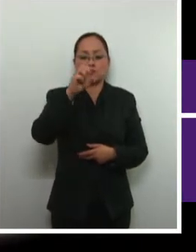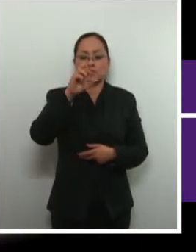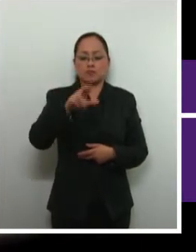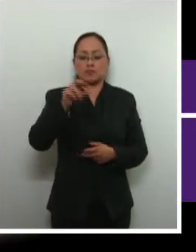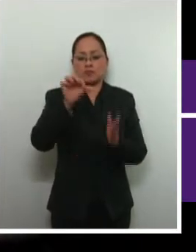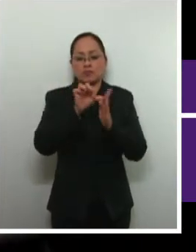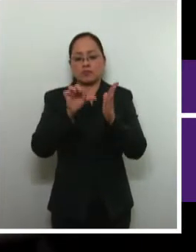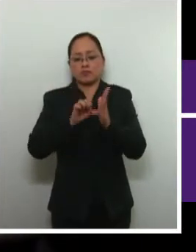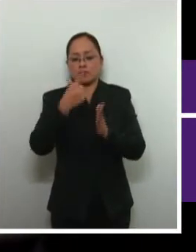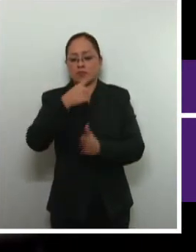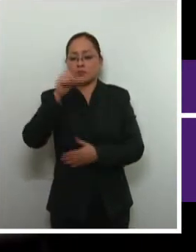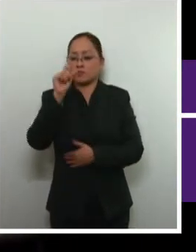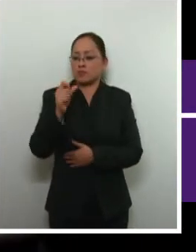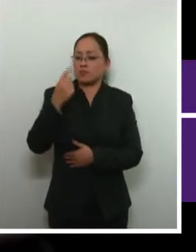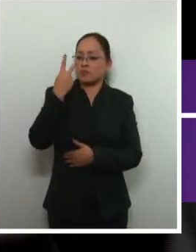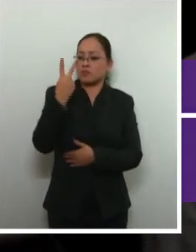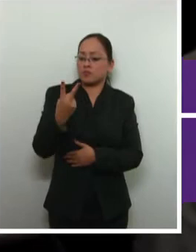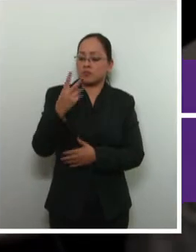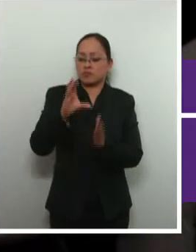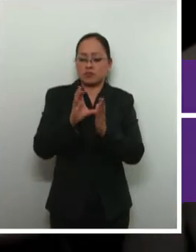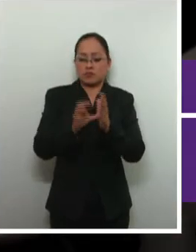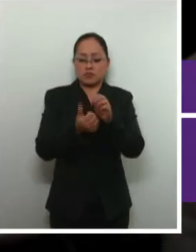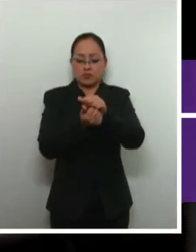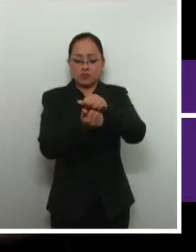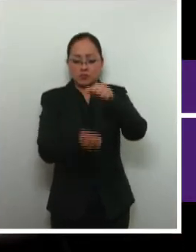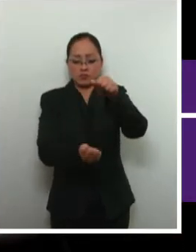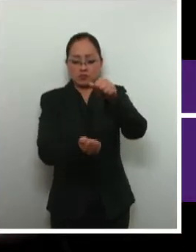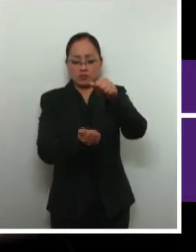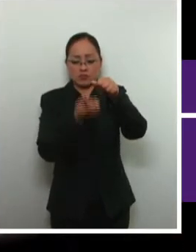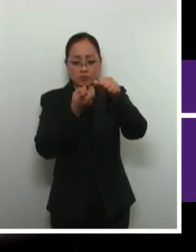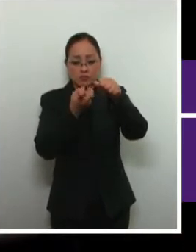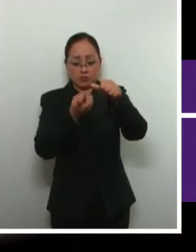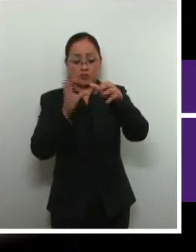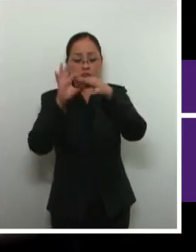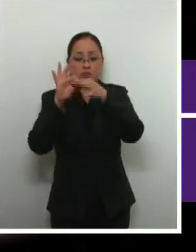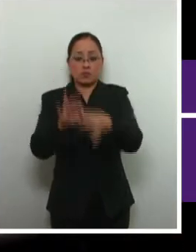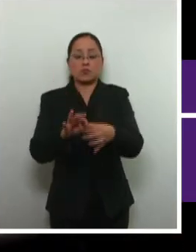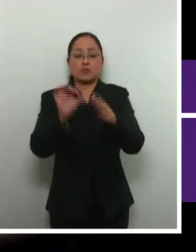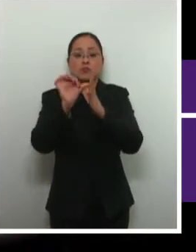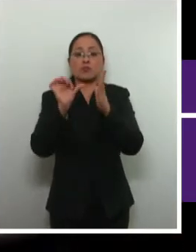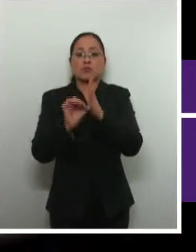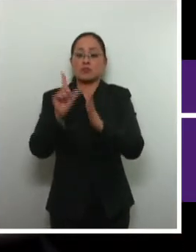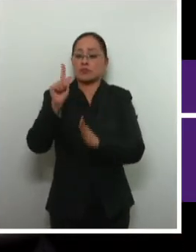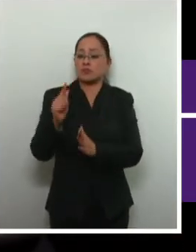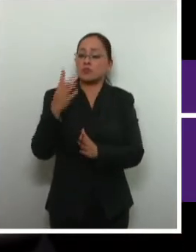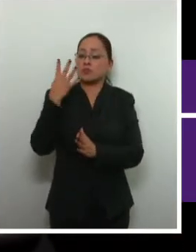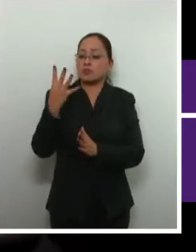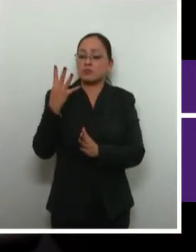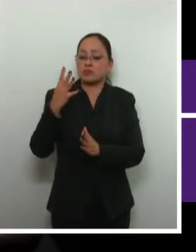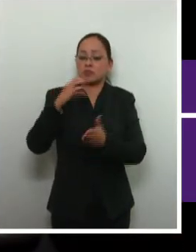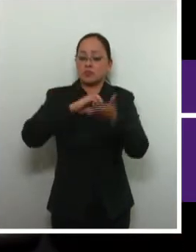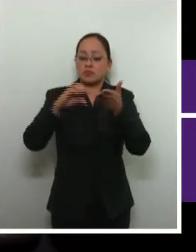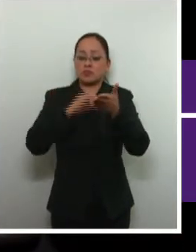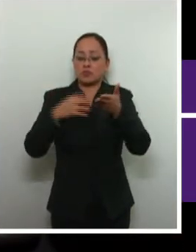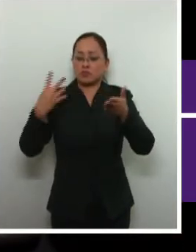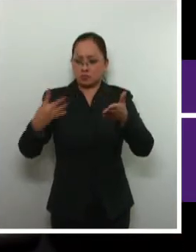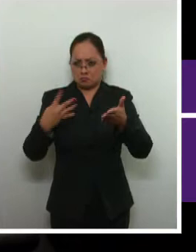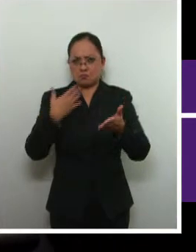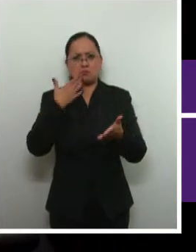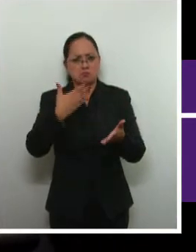artículo 122 de la Constitución y al artículo 74, fracción